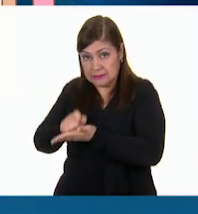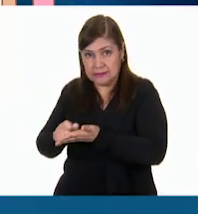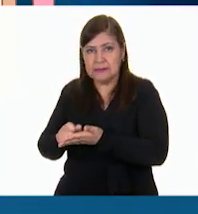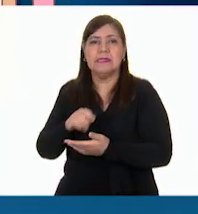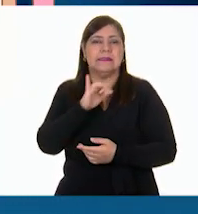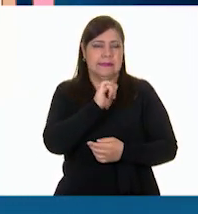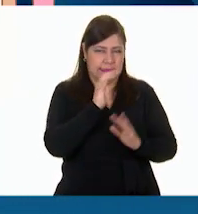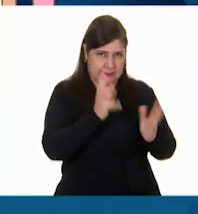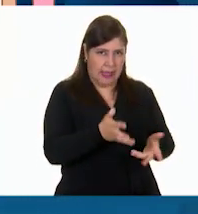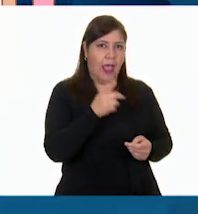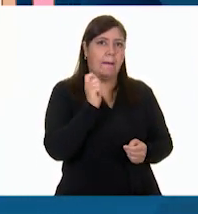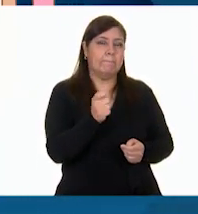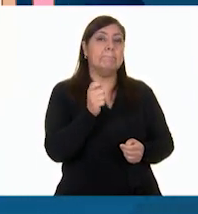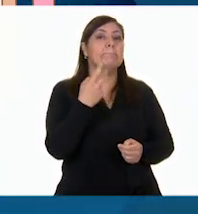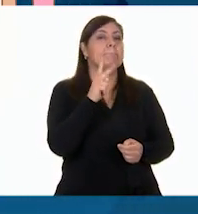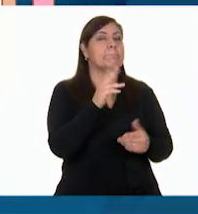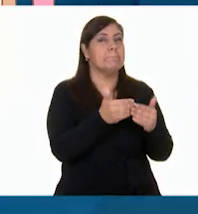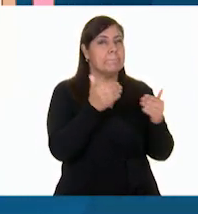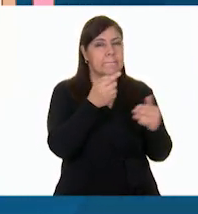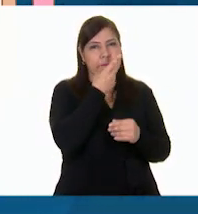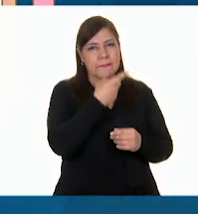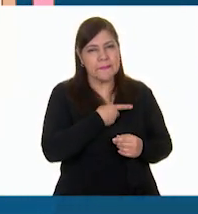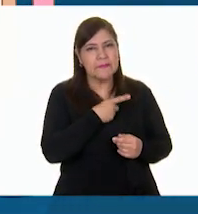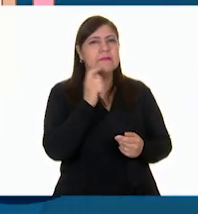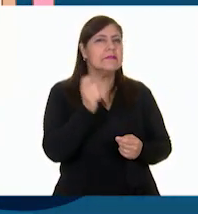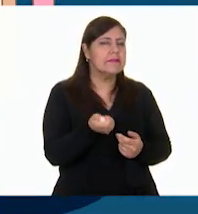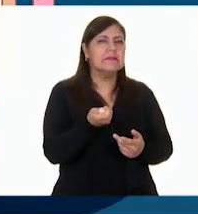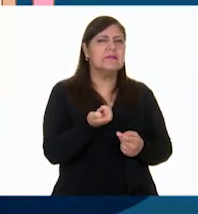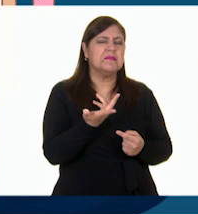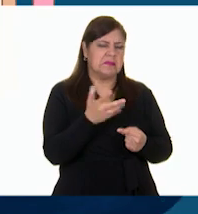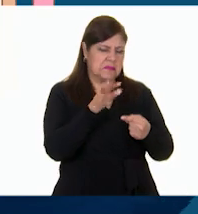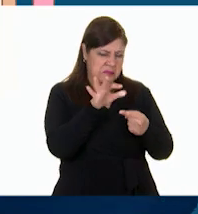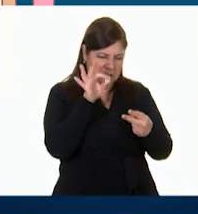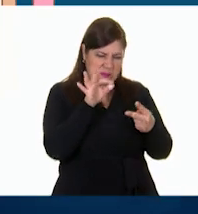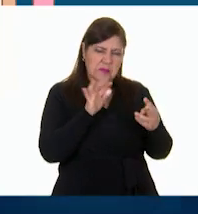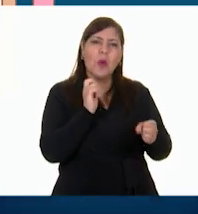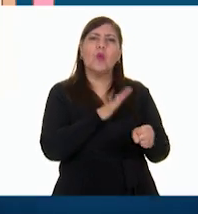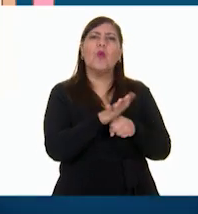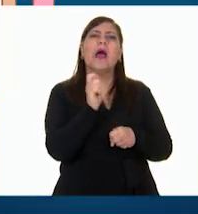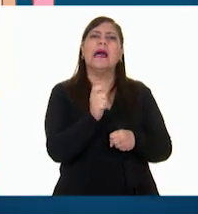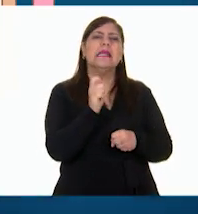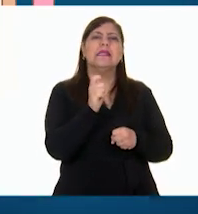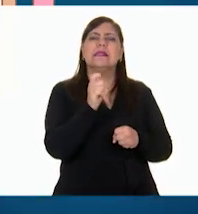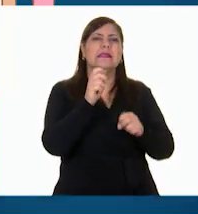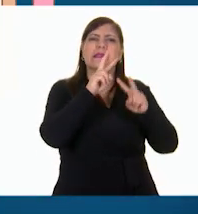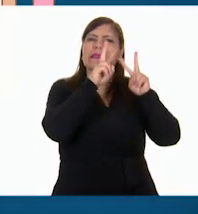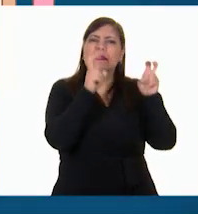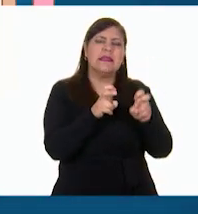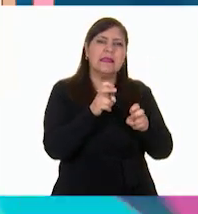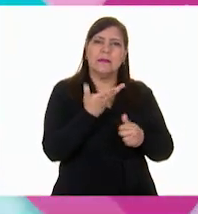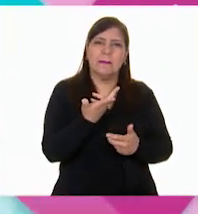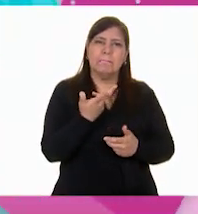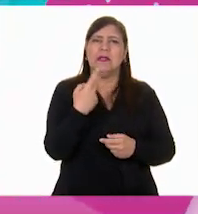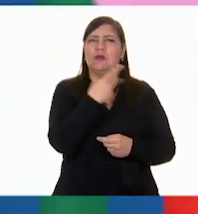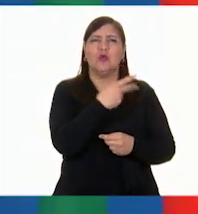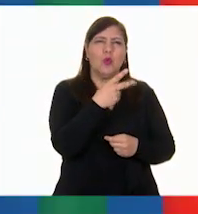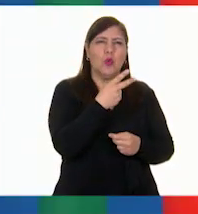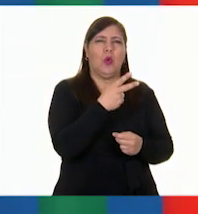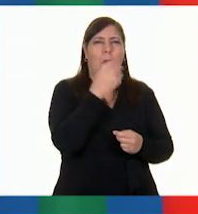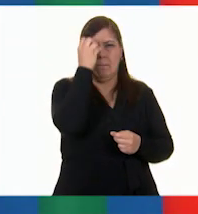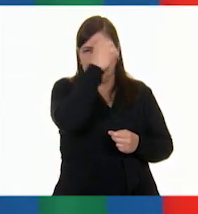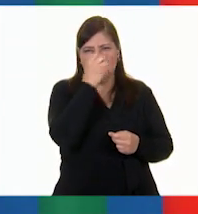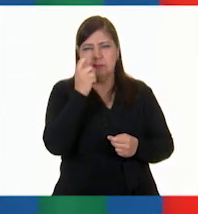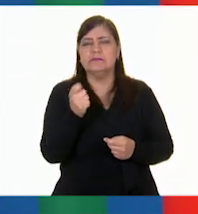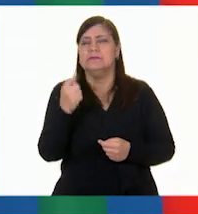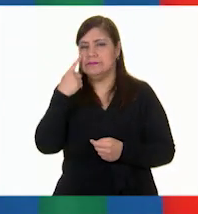María, pero antes quiero que me digas si ya elegiste cuál será el tema de tu carta. Por supuesto, Gaby, no fue fácil, porque